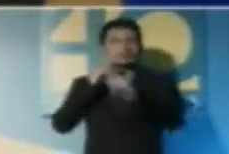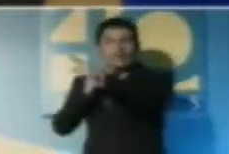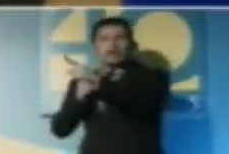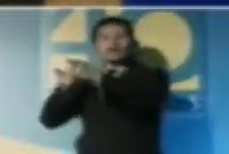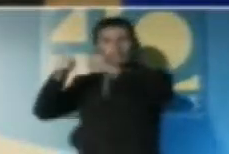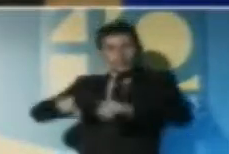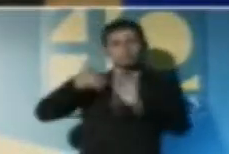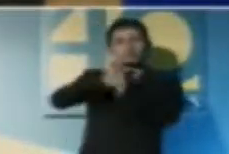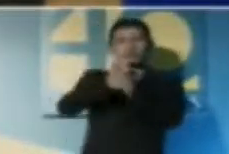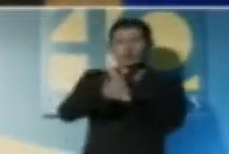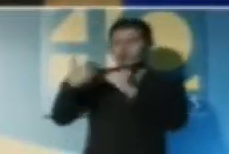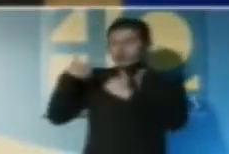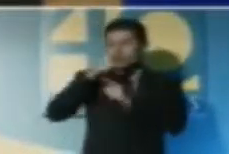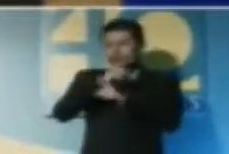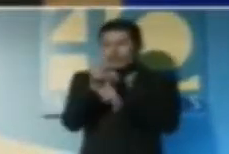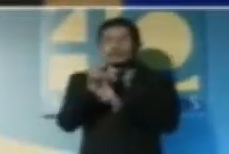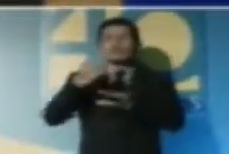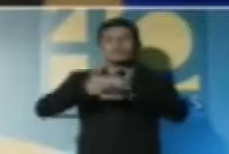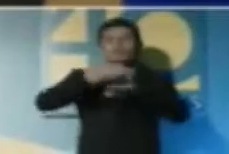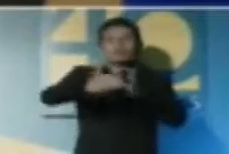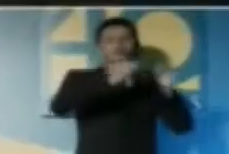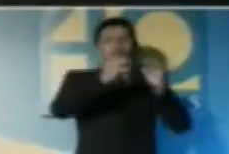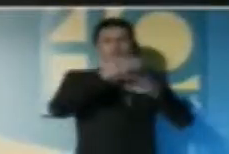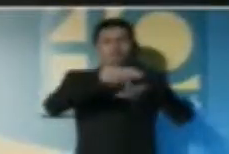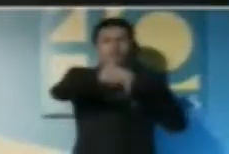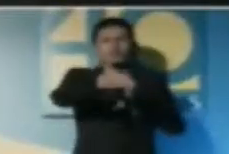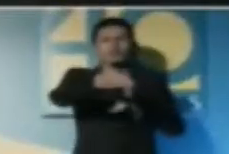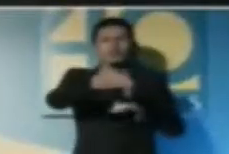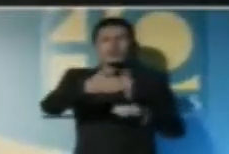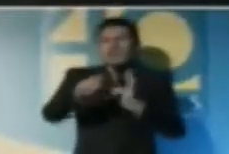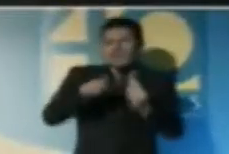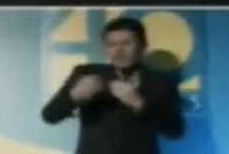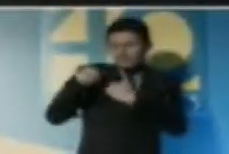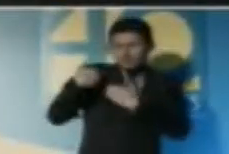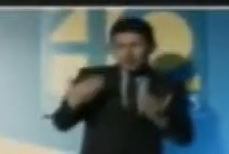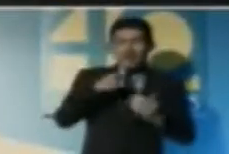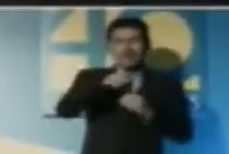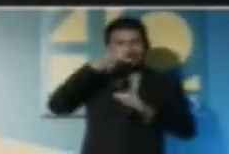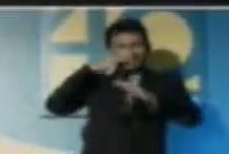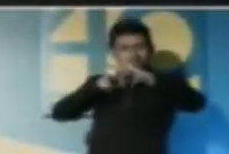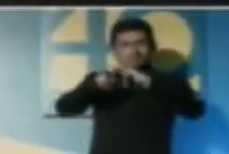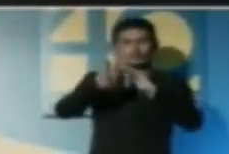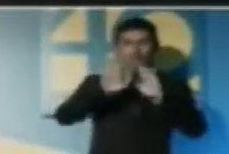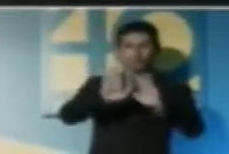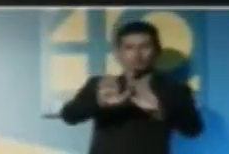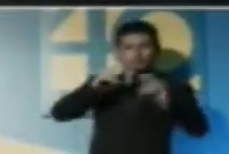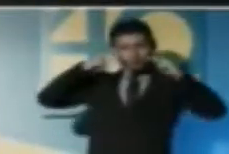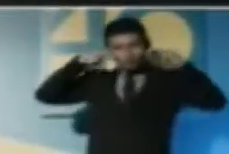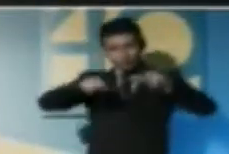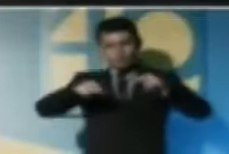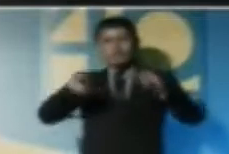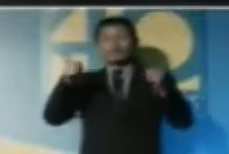la responsabilidad de la sociedad civil en el posconflicto desde esa perspectiva y nos ofrece la oportunidad de escuchar